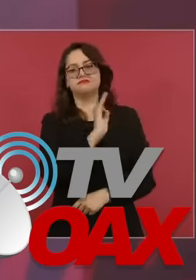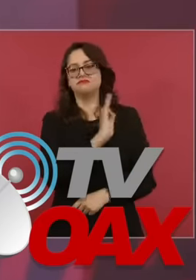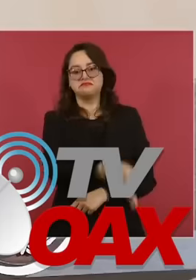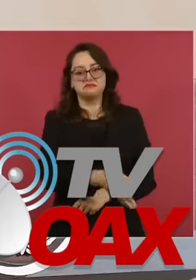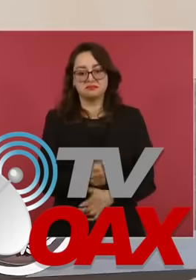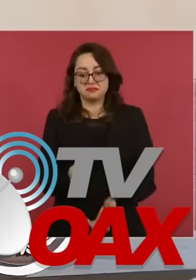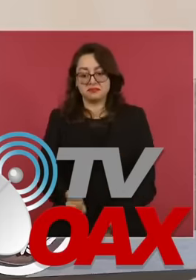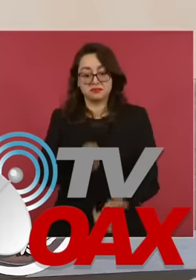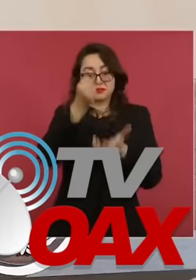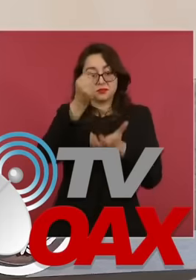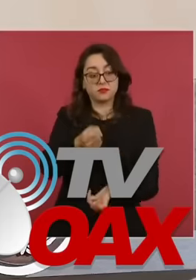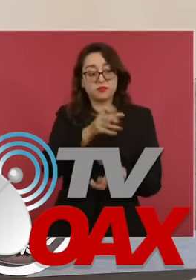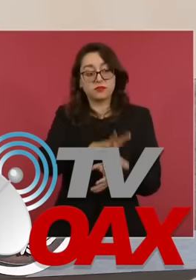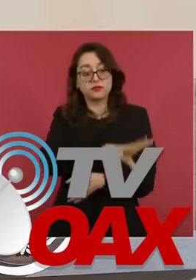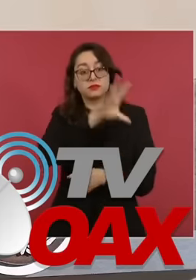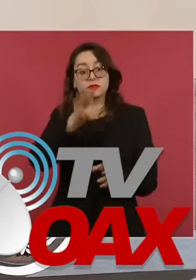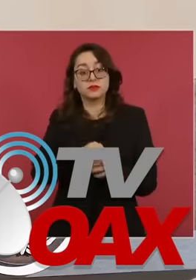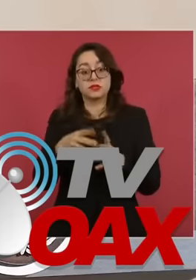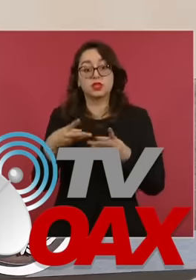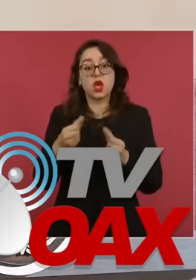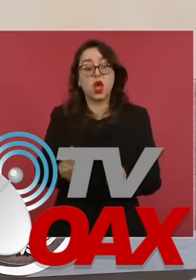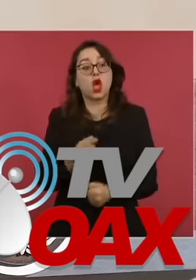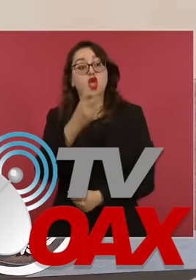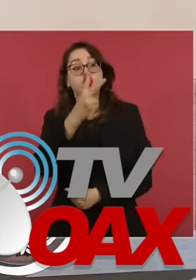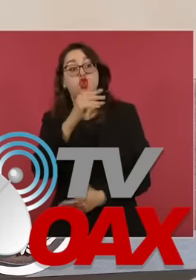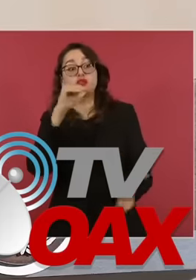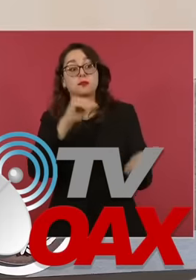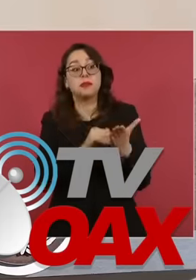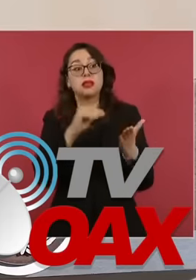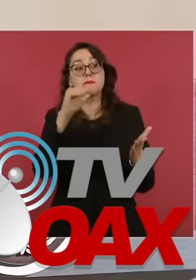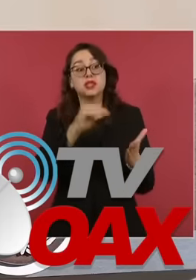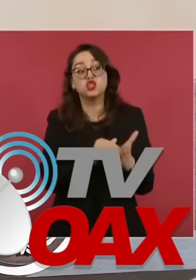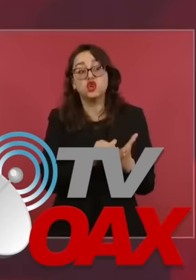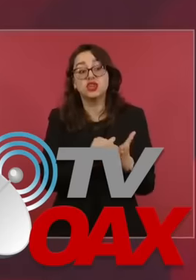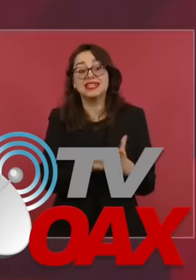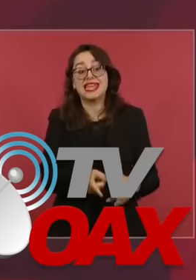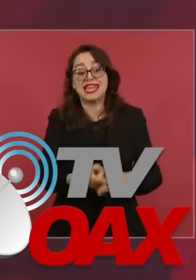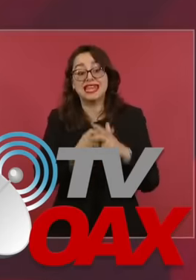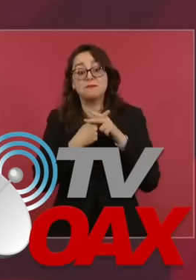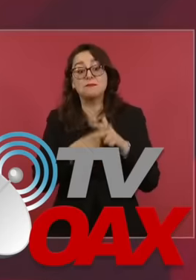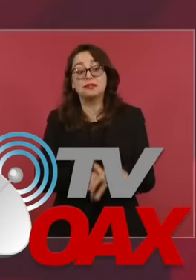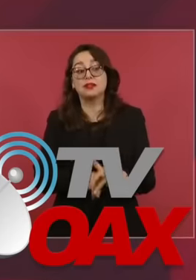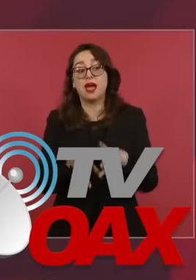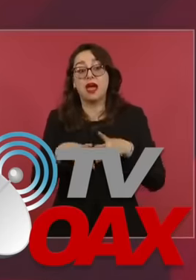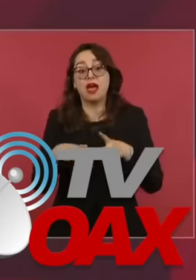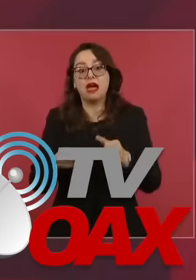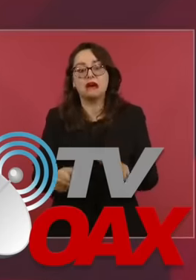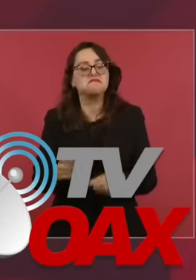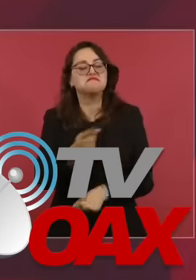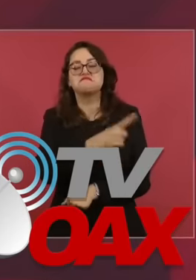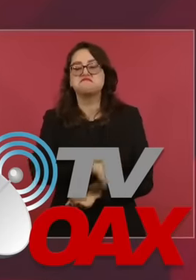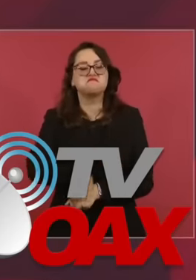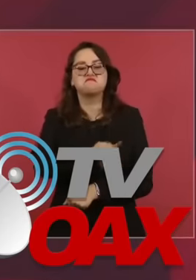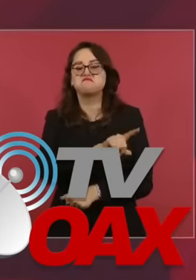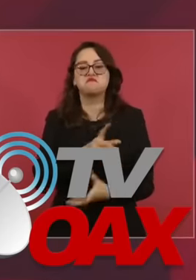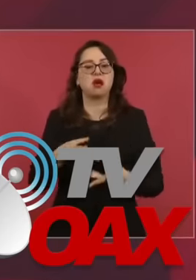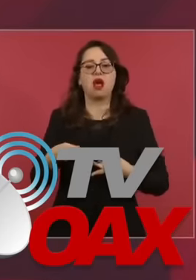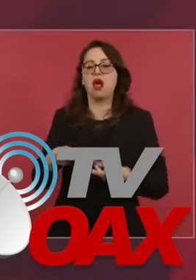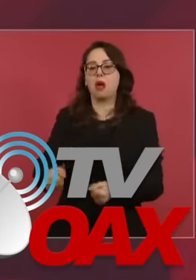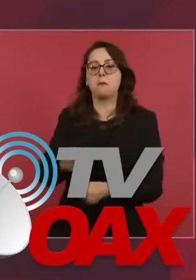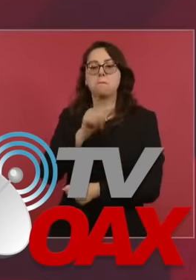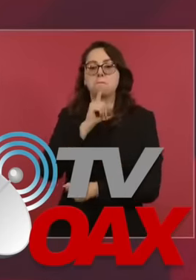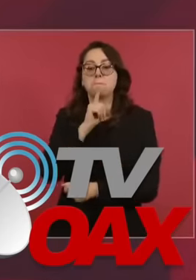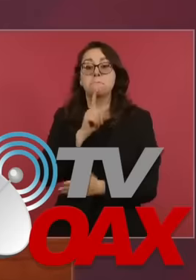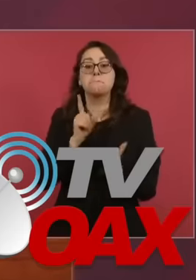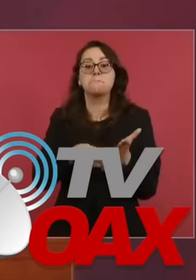ocupado completamente. Se hablaba de 2,000 millones iniciales. Ni siquiera llegaron a los 2,000 millones iniciales. Se quedaron